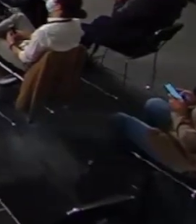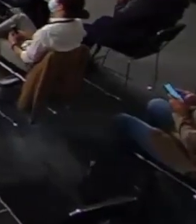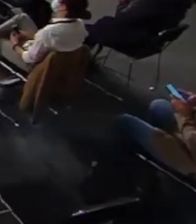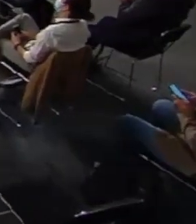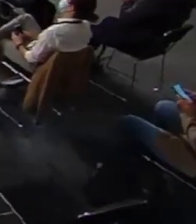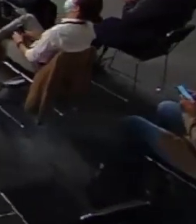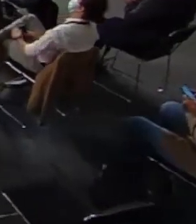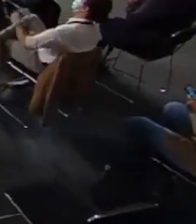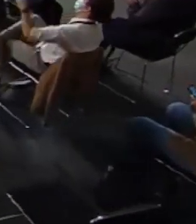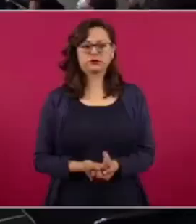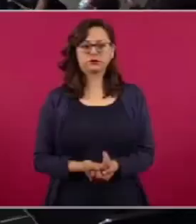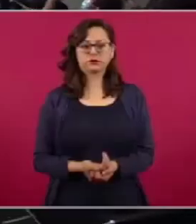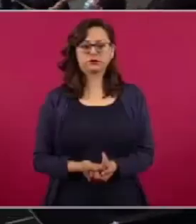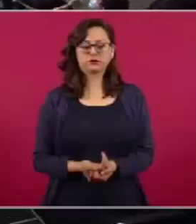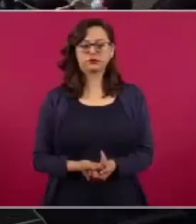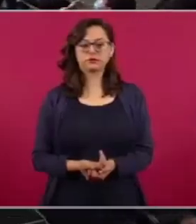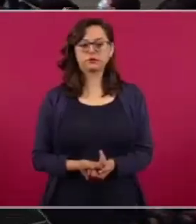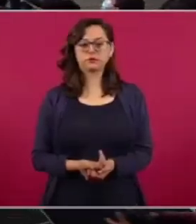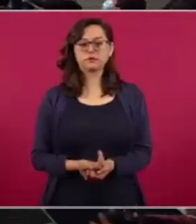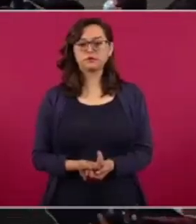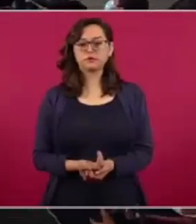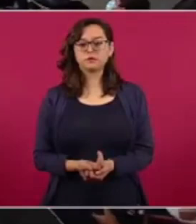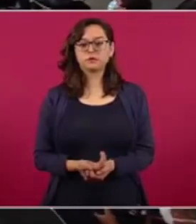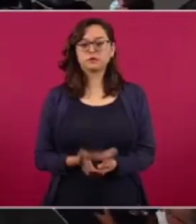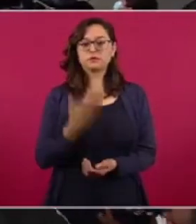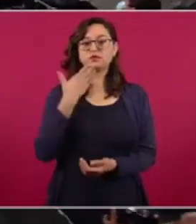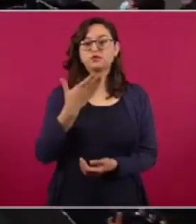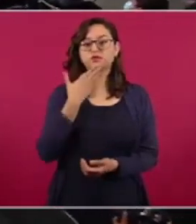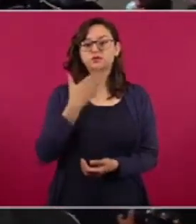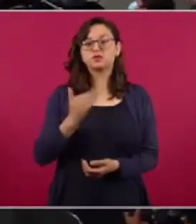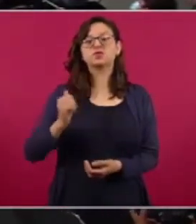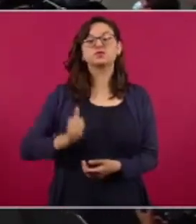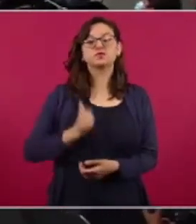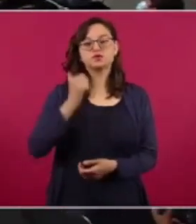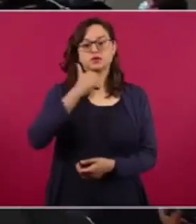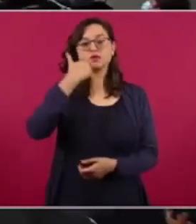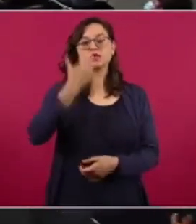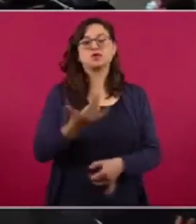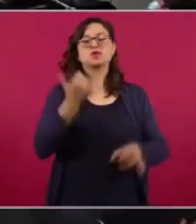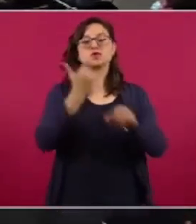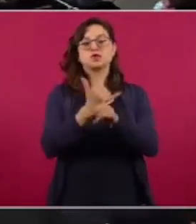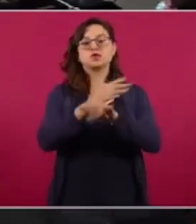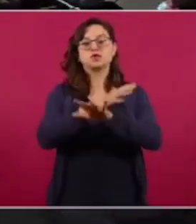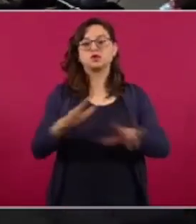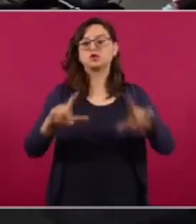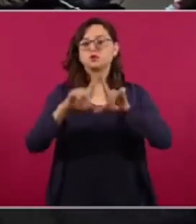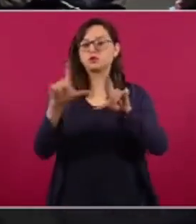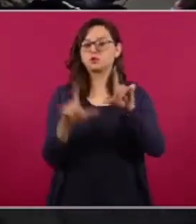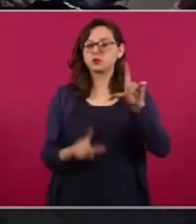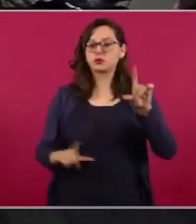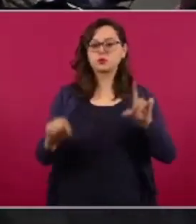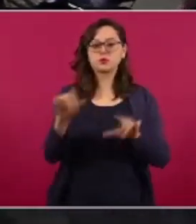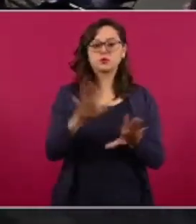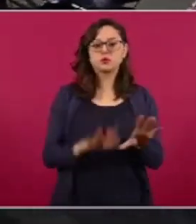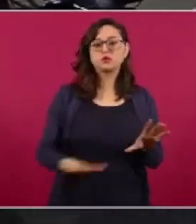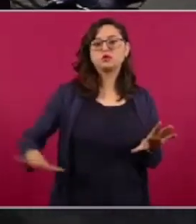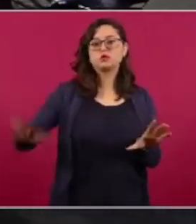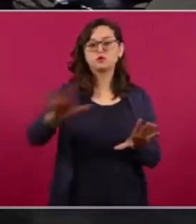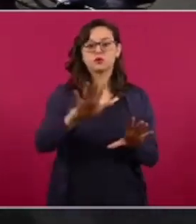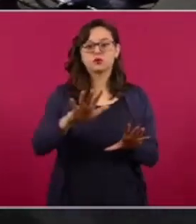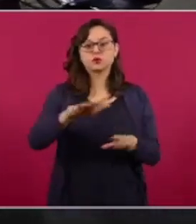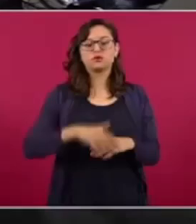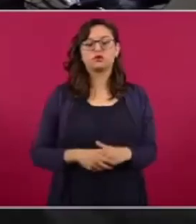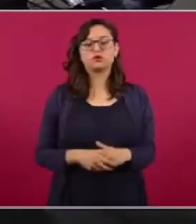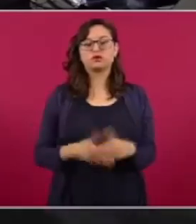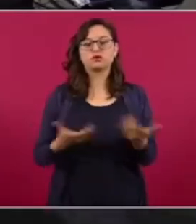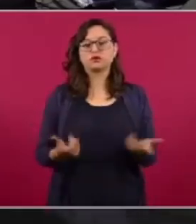Muy bien. Bueno, informar también al pueblo de México que el día de